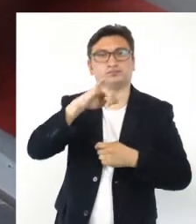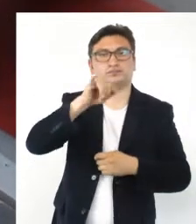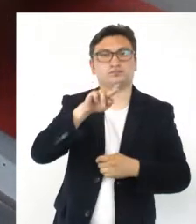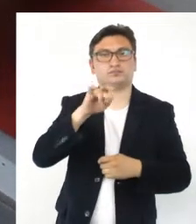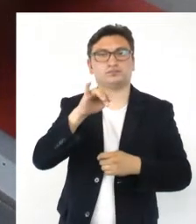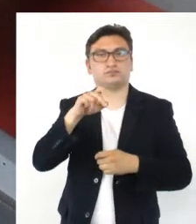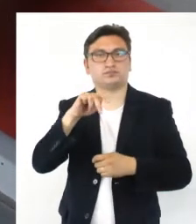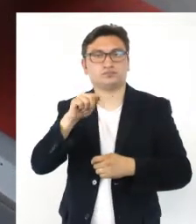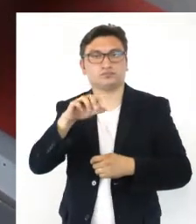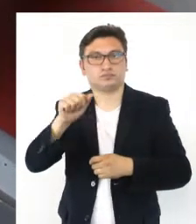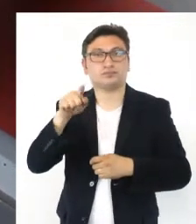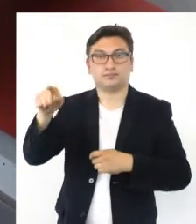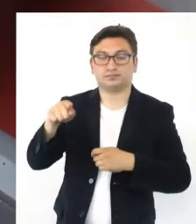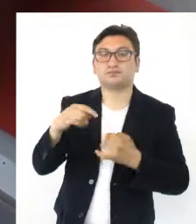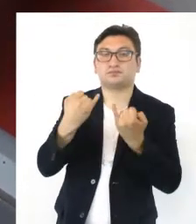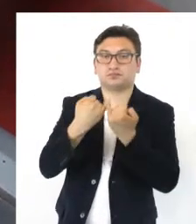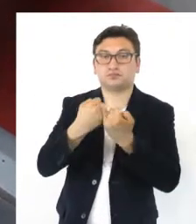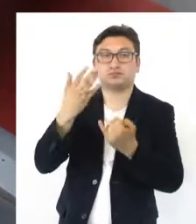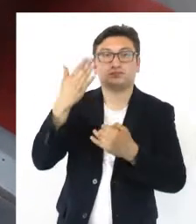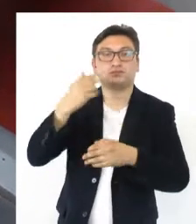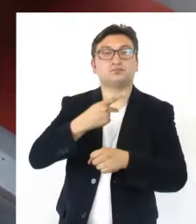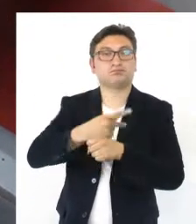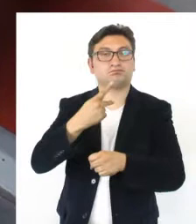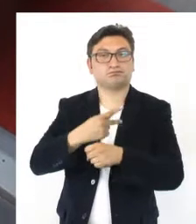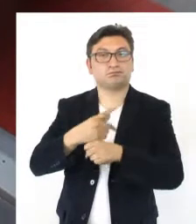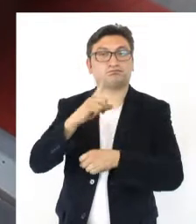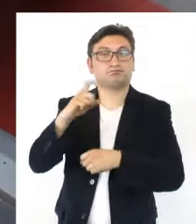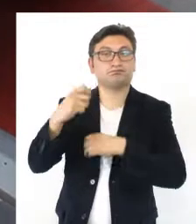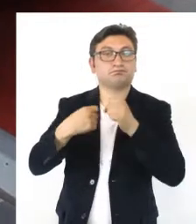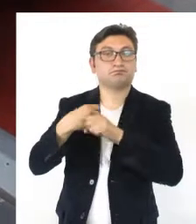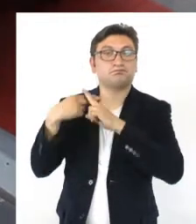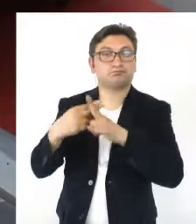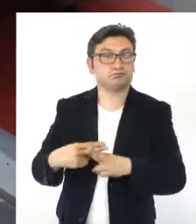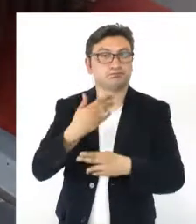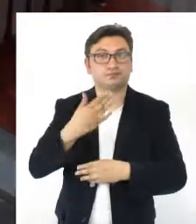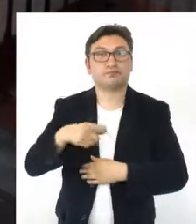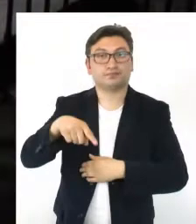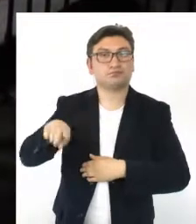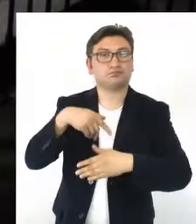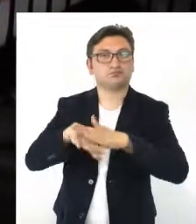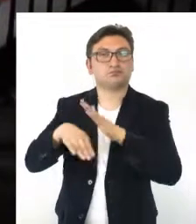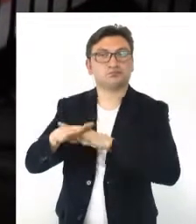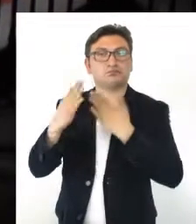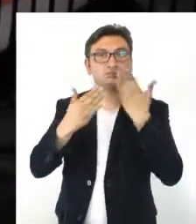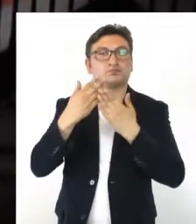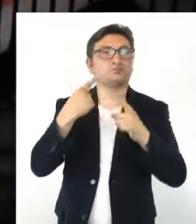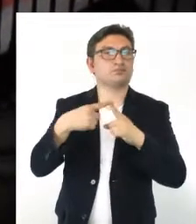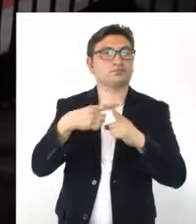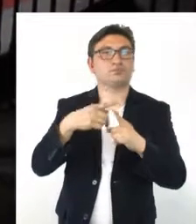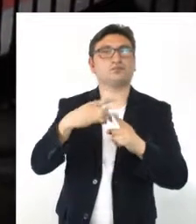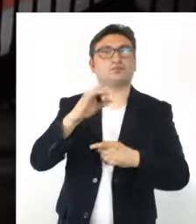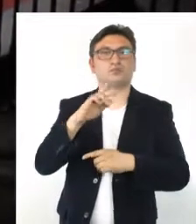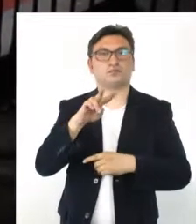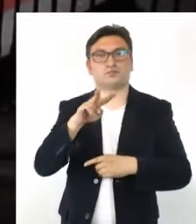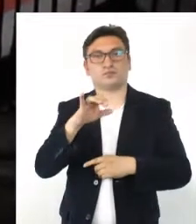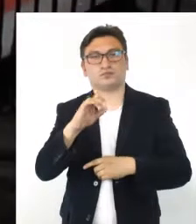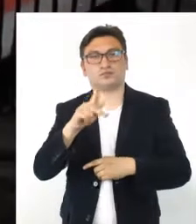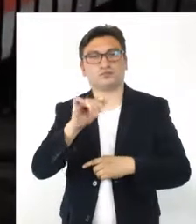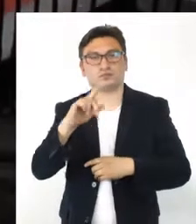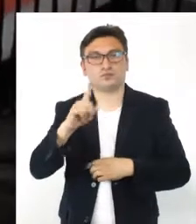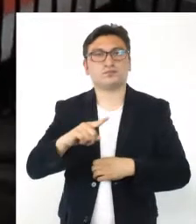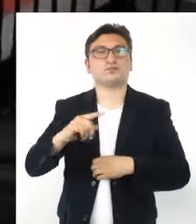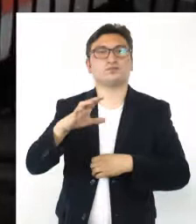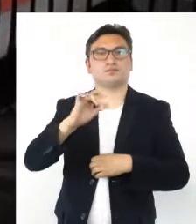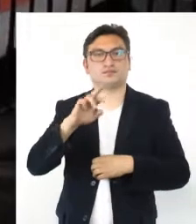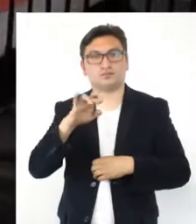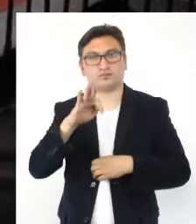Virreinato y fue sede de la Escuela Nacional Preparatoria por más de 100 años. En sus aulas, estudiaron personalidades como Octavio